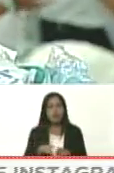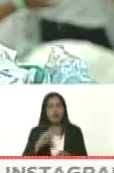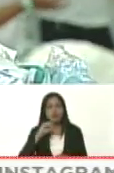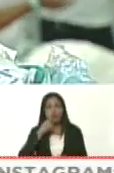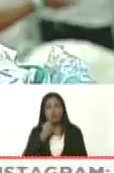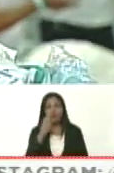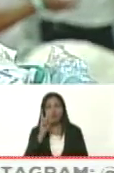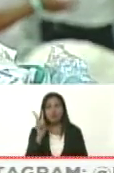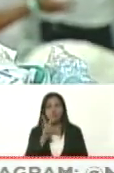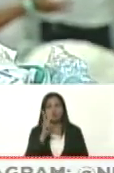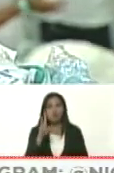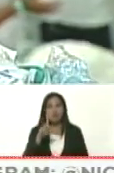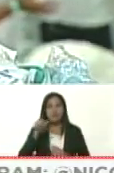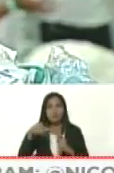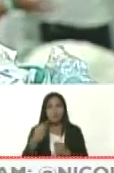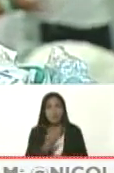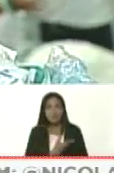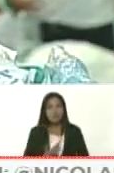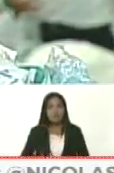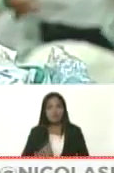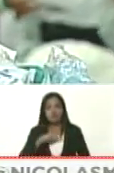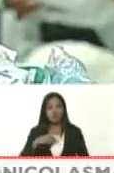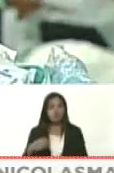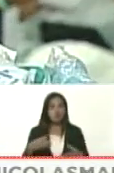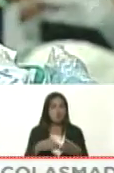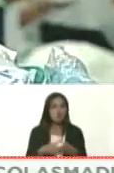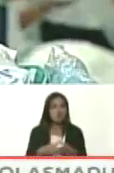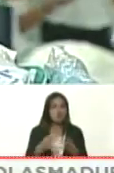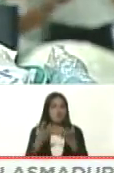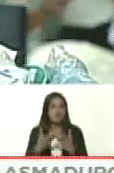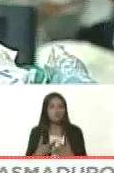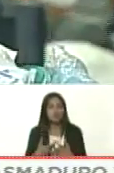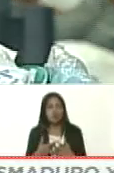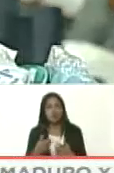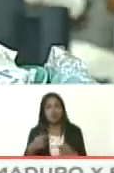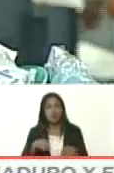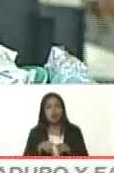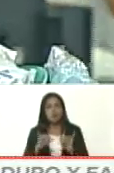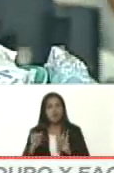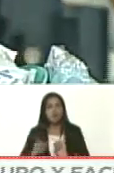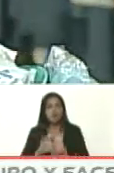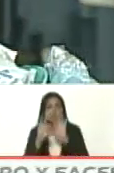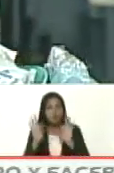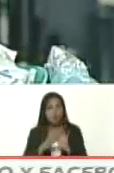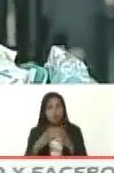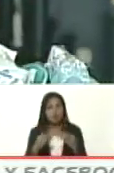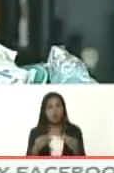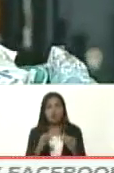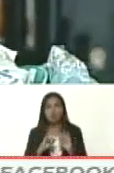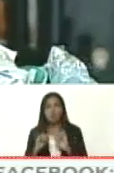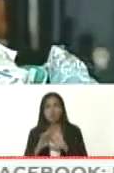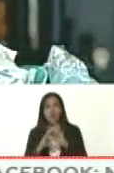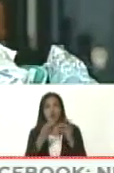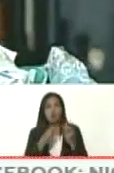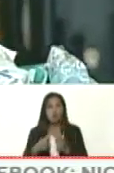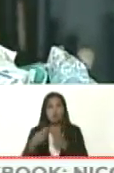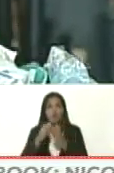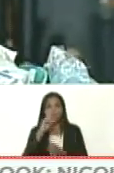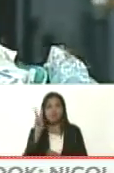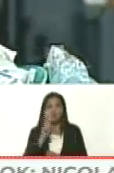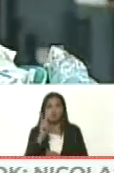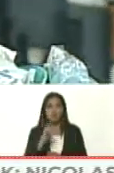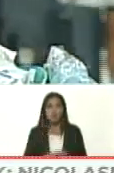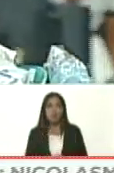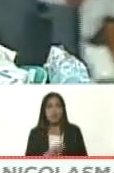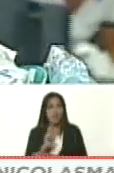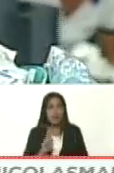Venezuela. Luego, presidente, bueno, tuvimos reuniones con empresarios rusos que tienen que ver con el área económica venezolana.